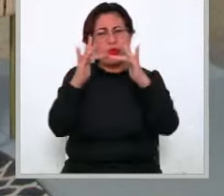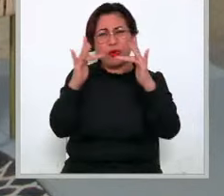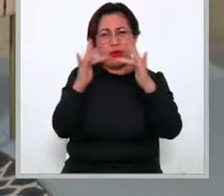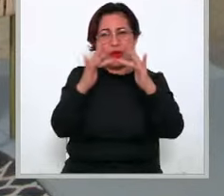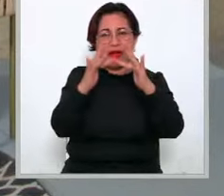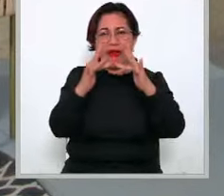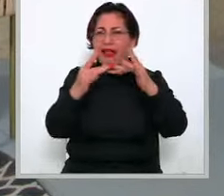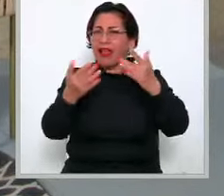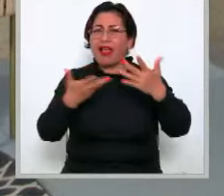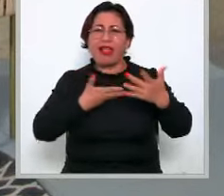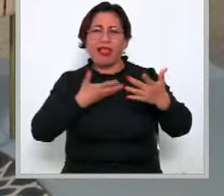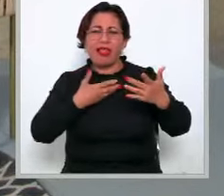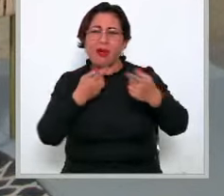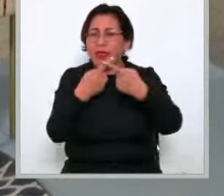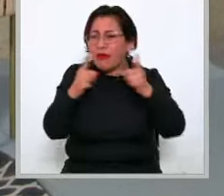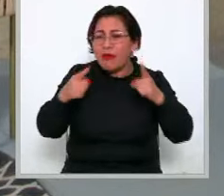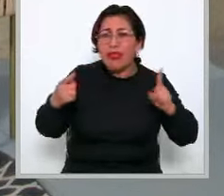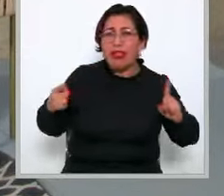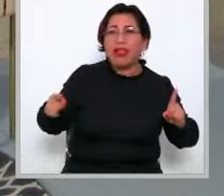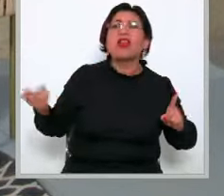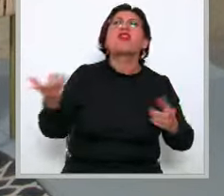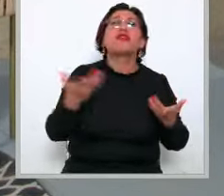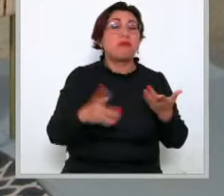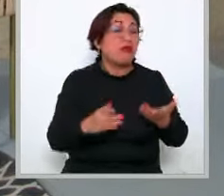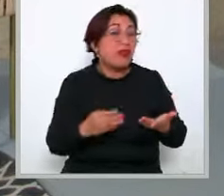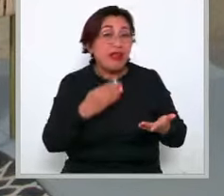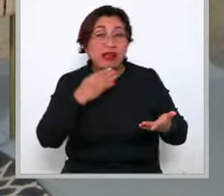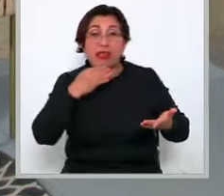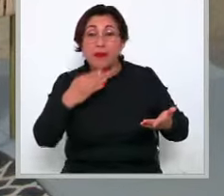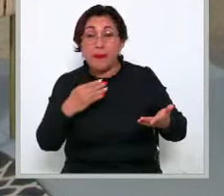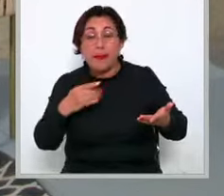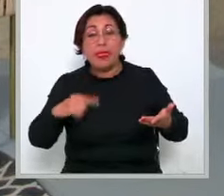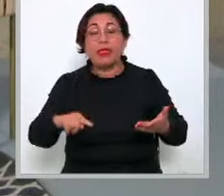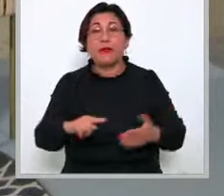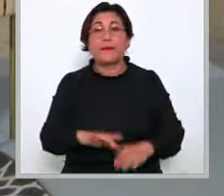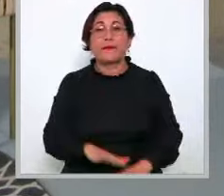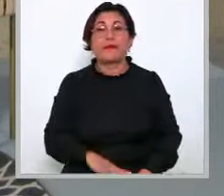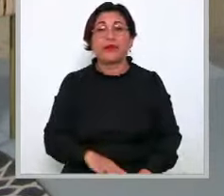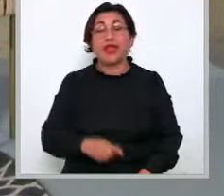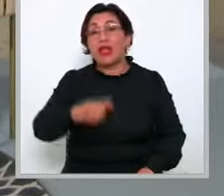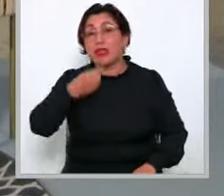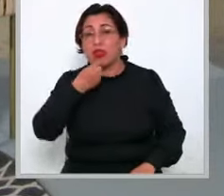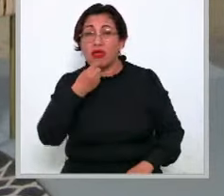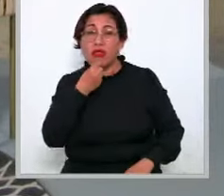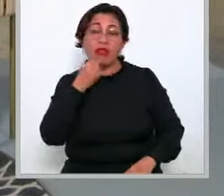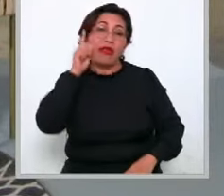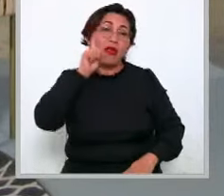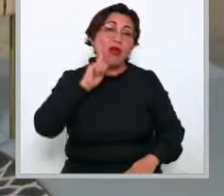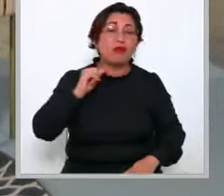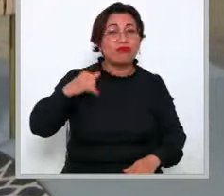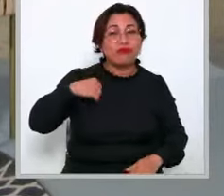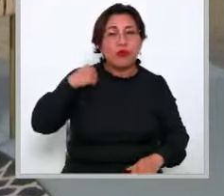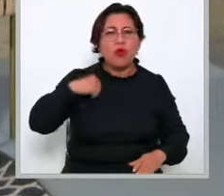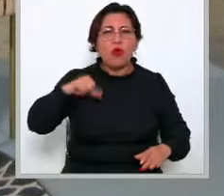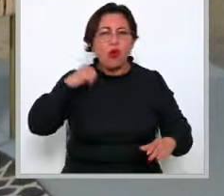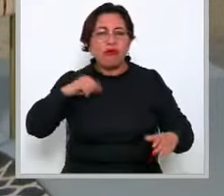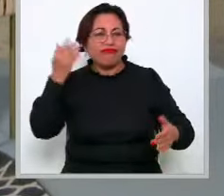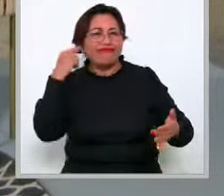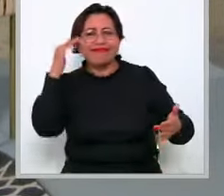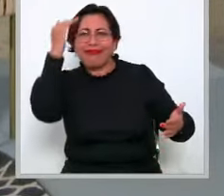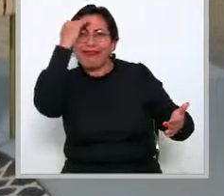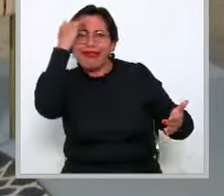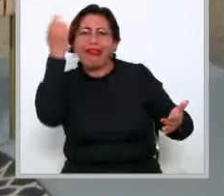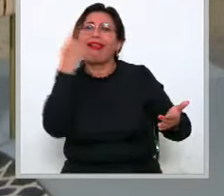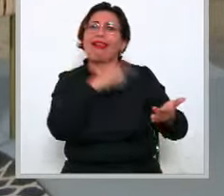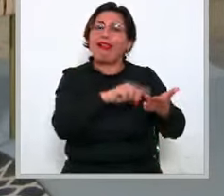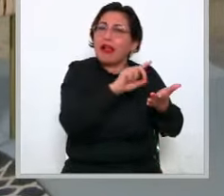tipo de herramientas, es bueno que las niñas y niños también lleguen a través de estos dispositivos con el fomento de derechos. ¿Cuál